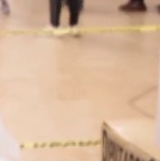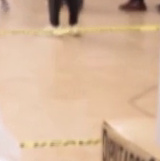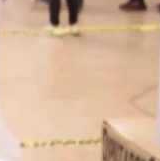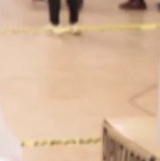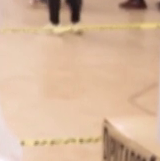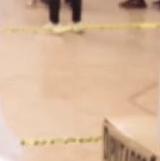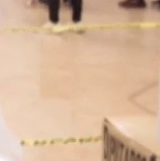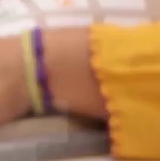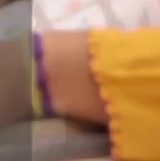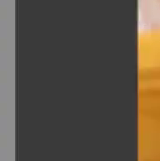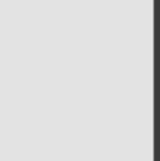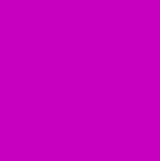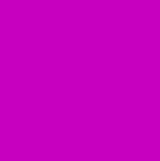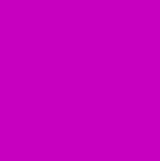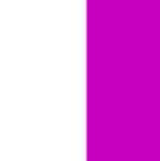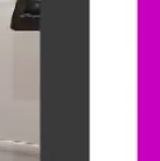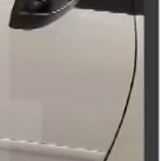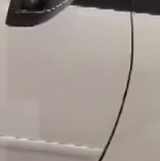en Acuamanala.